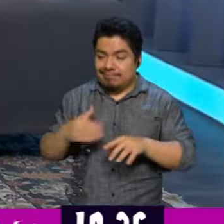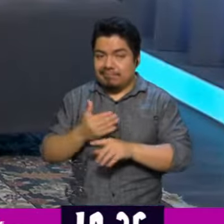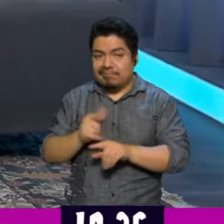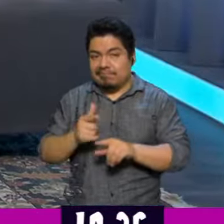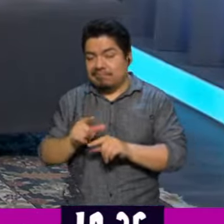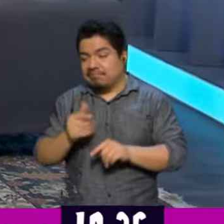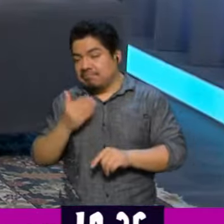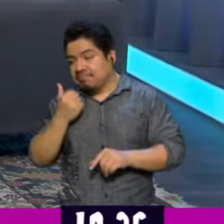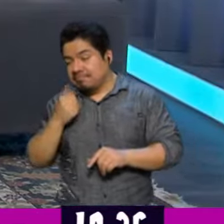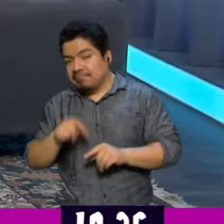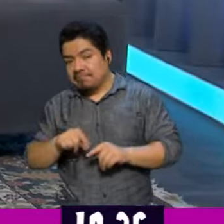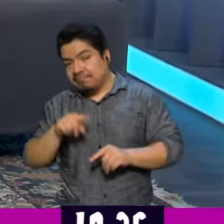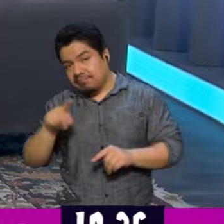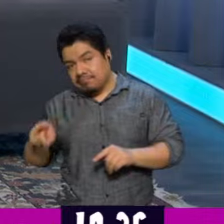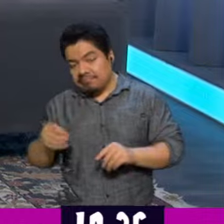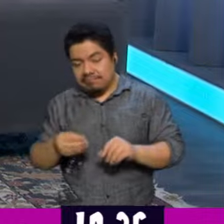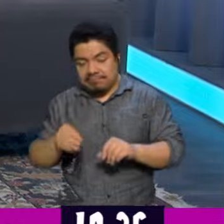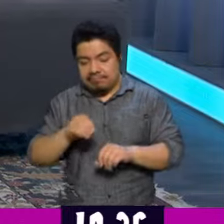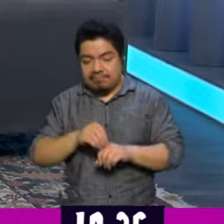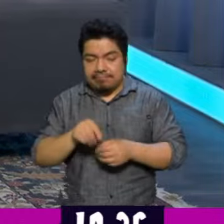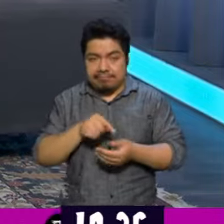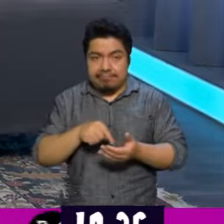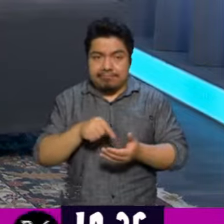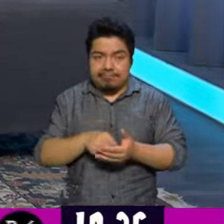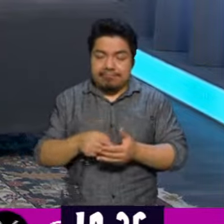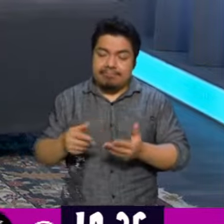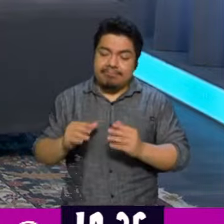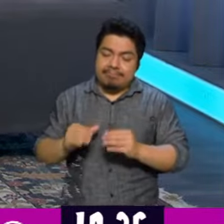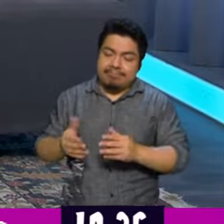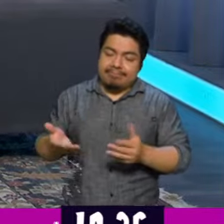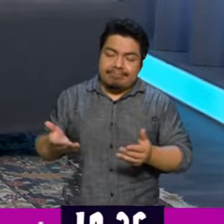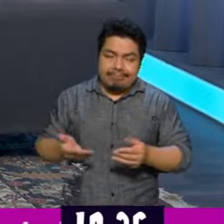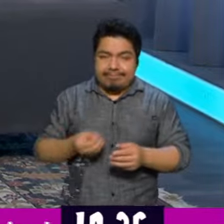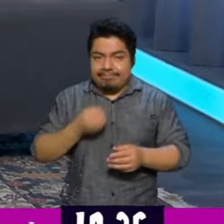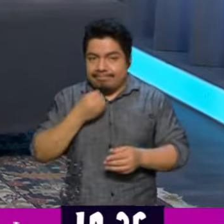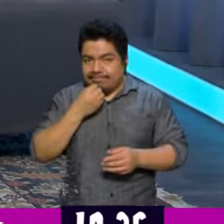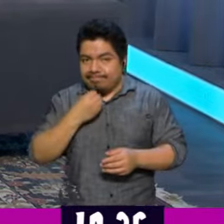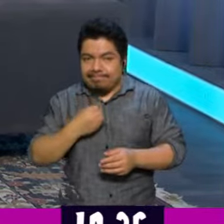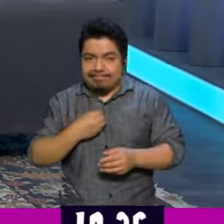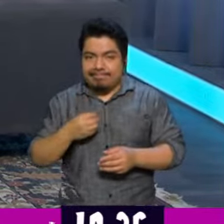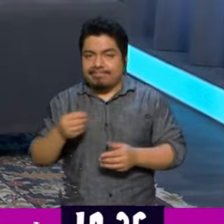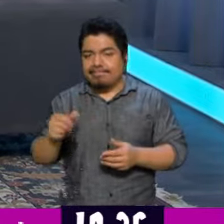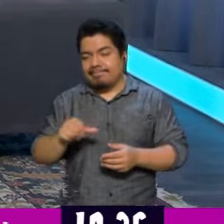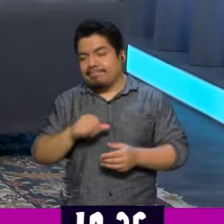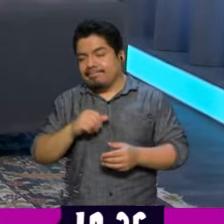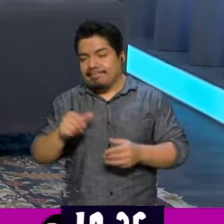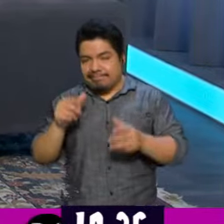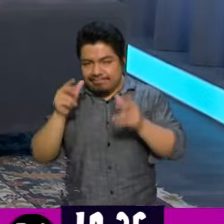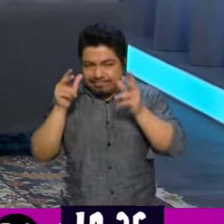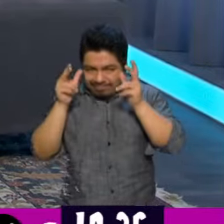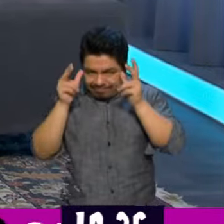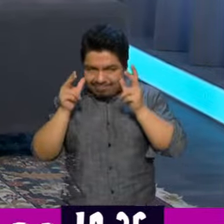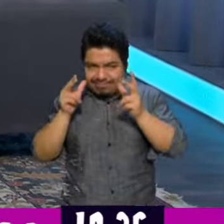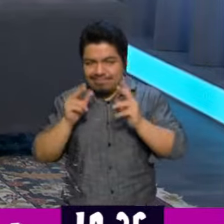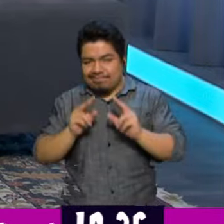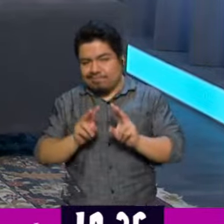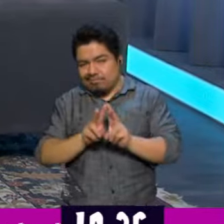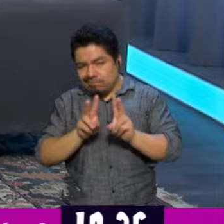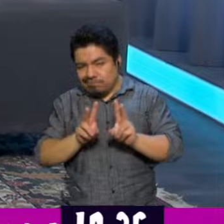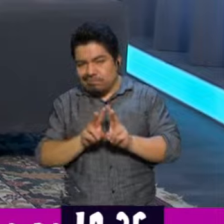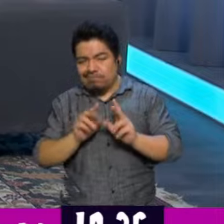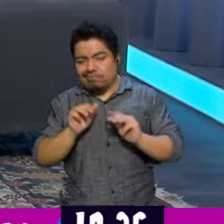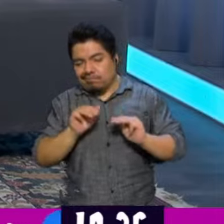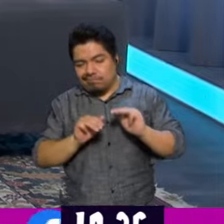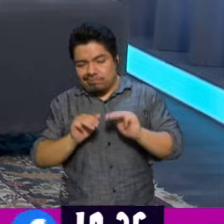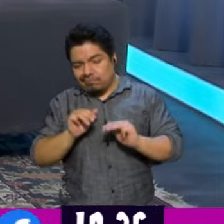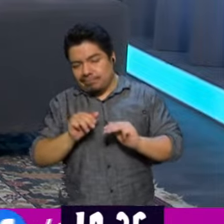las tienen que criar. Sí, hay que hacer. Sí. Digo, afortunadamente en otro tipo de ajolote, de volcán, de montaña, es otra cosa,